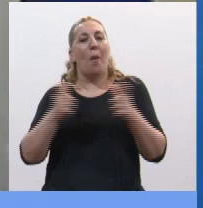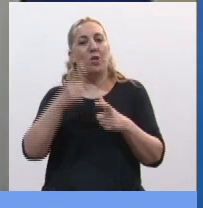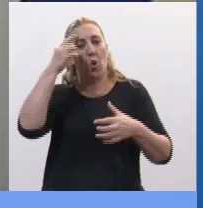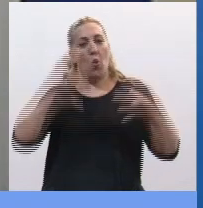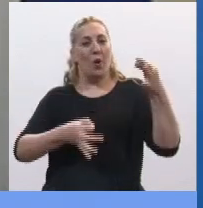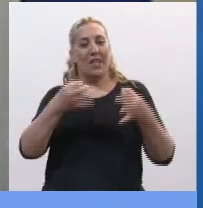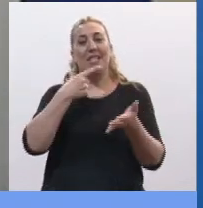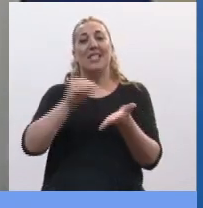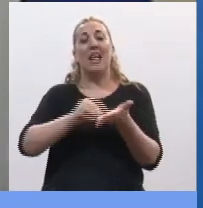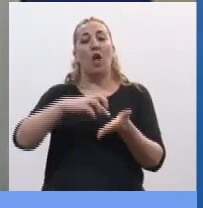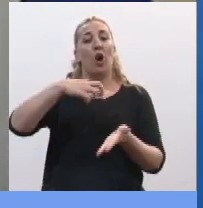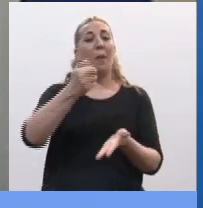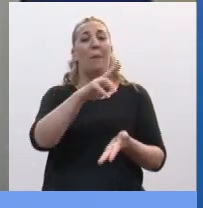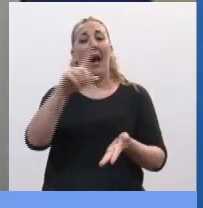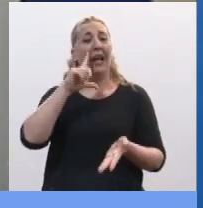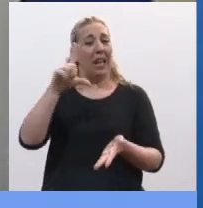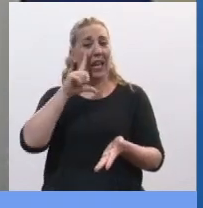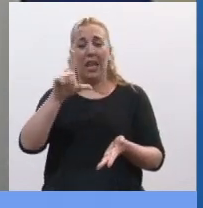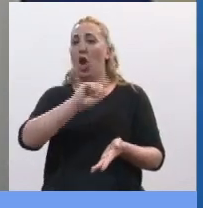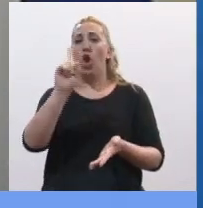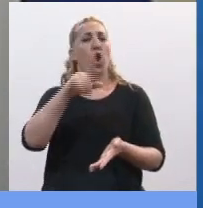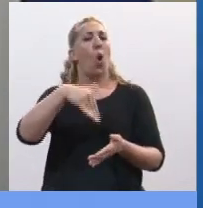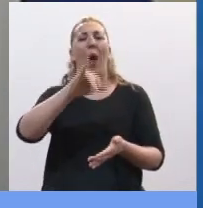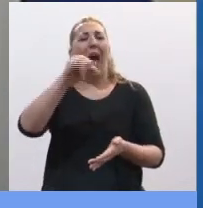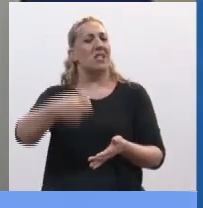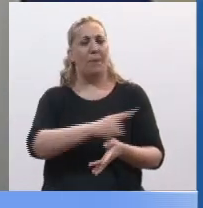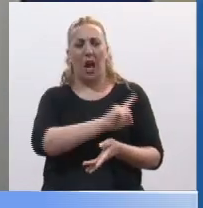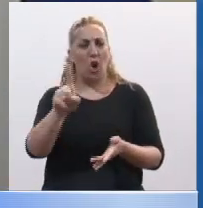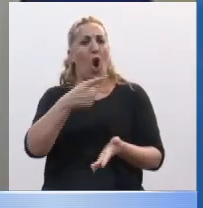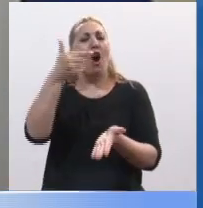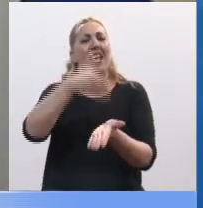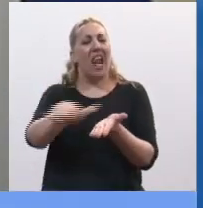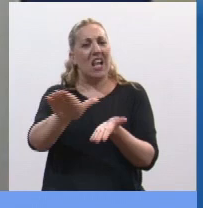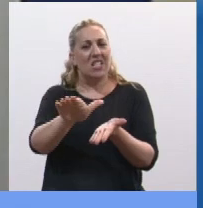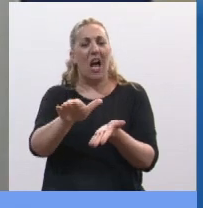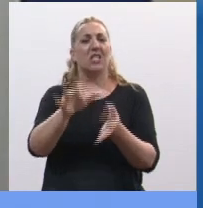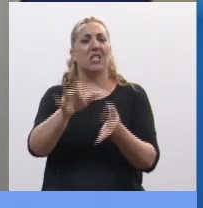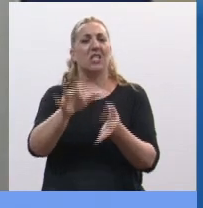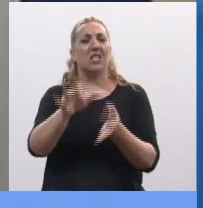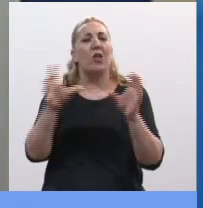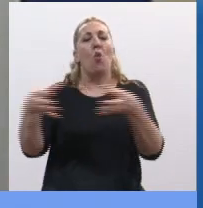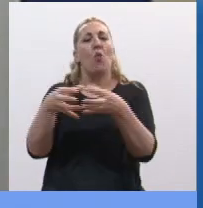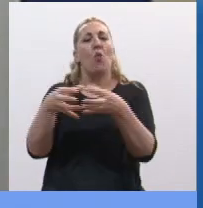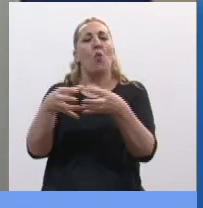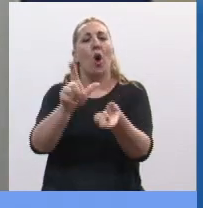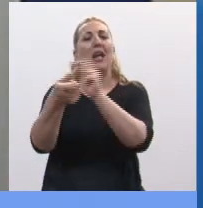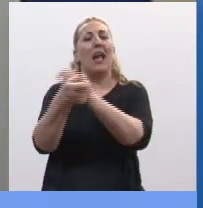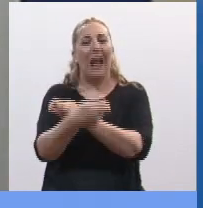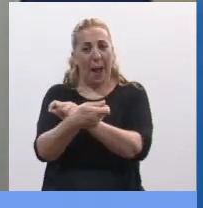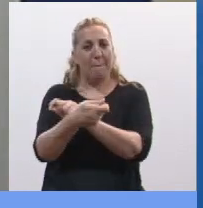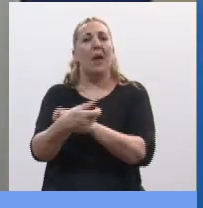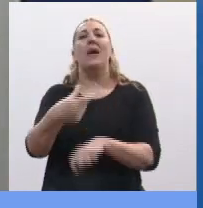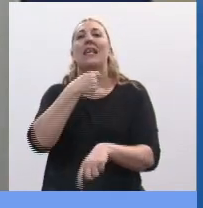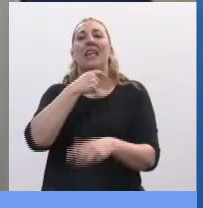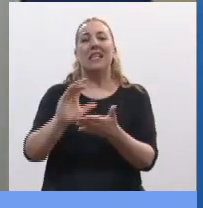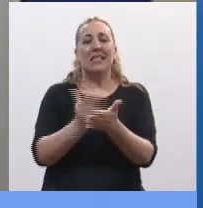de Justicia, el senador Parrilli, no va a aceptar, va a rechazar de plano la pretensión del bloque de Cambiemos de